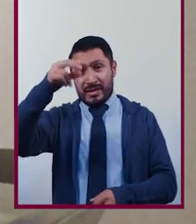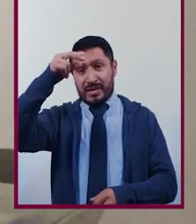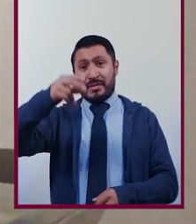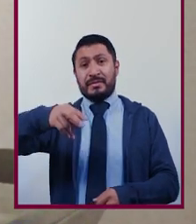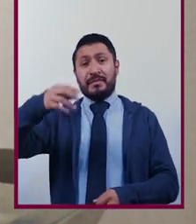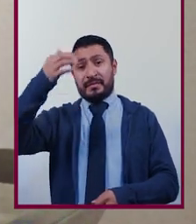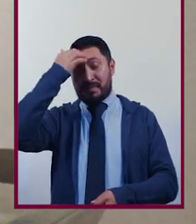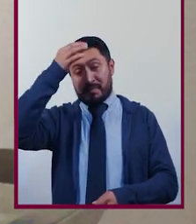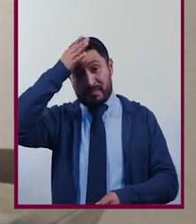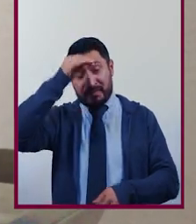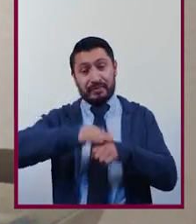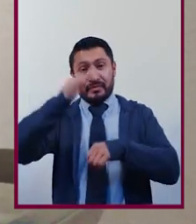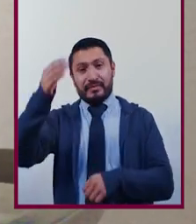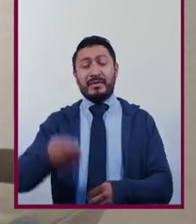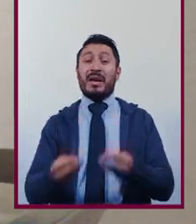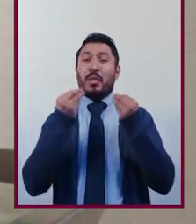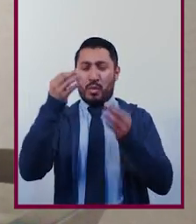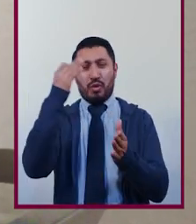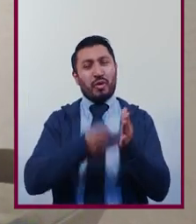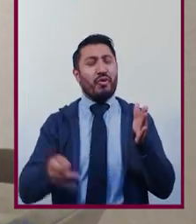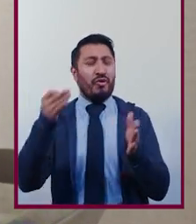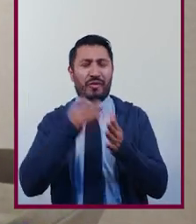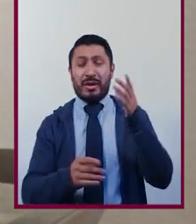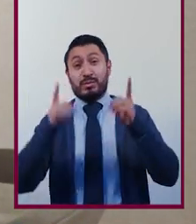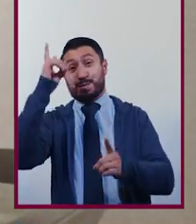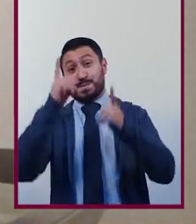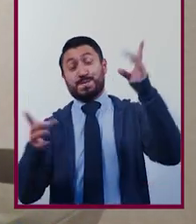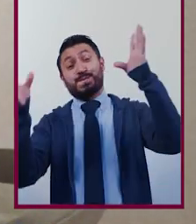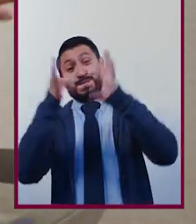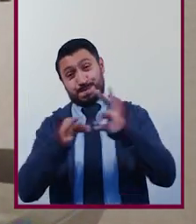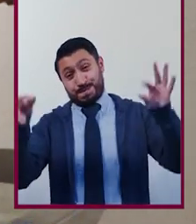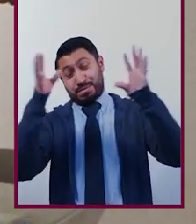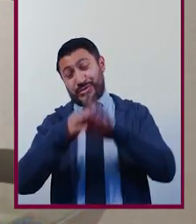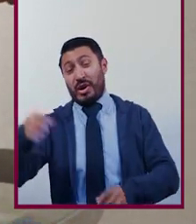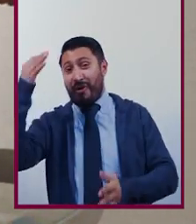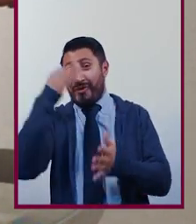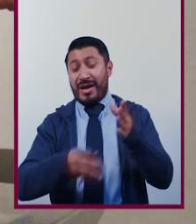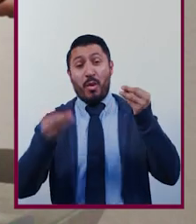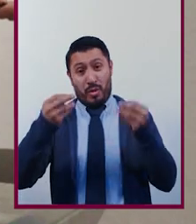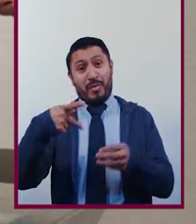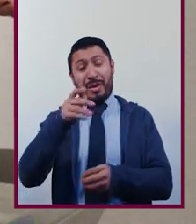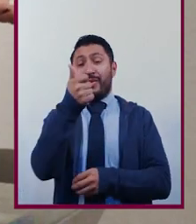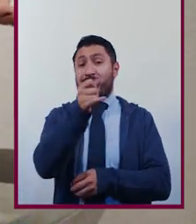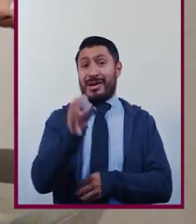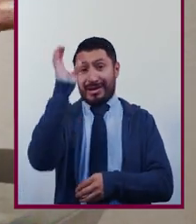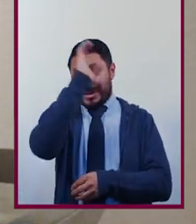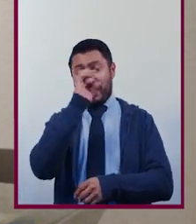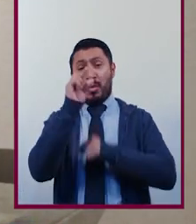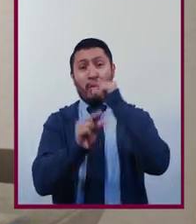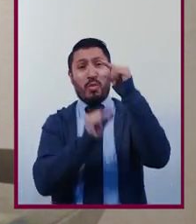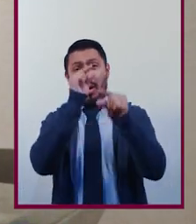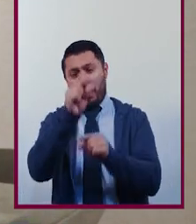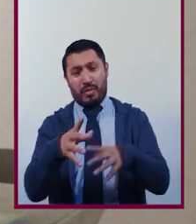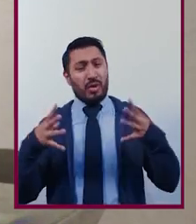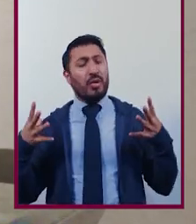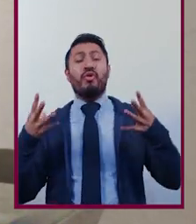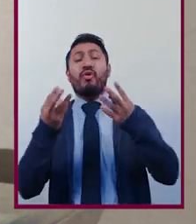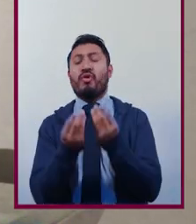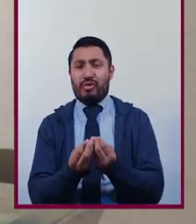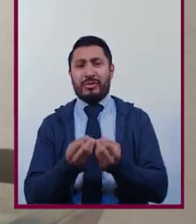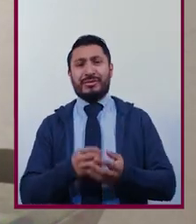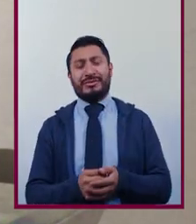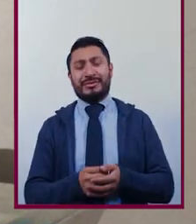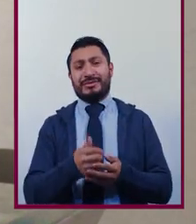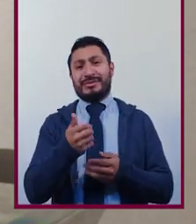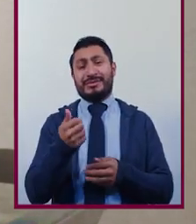todavía hay mucho por investigar, un chorro de dudas que resolver, pero así funciona la ciencia, poco a poco y colectivamente.